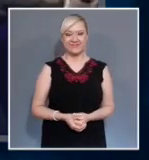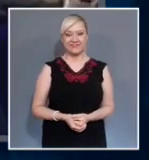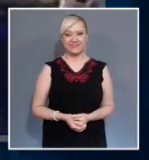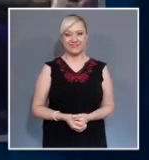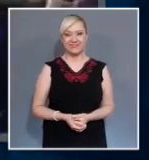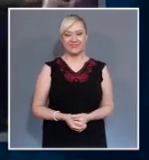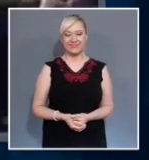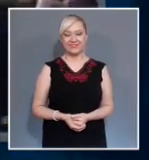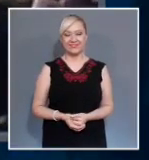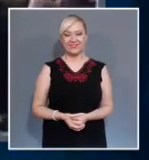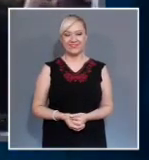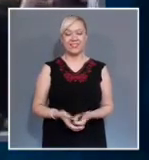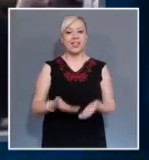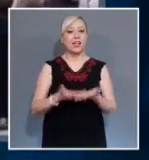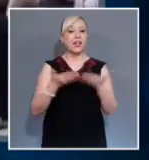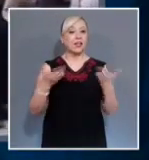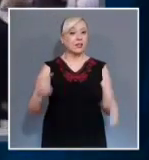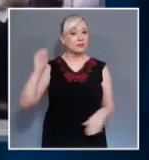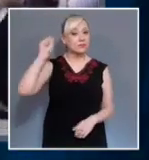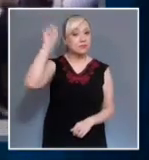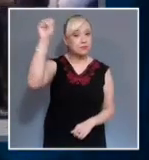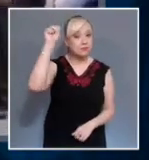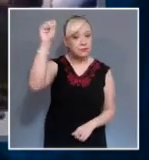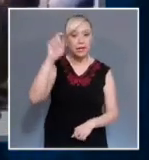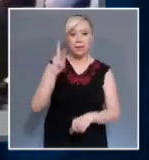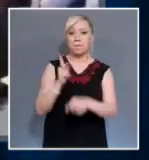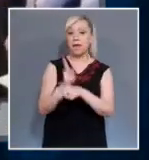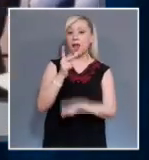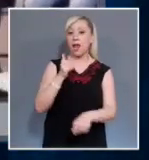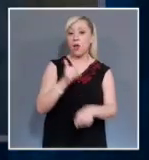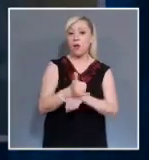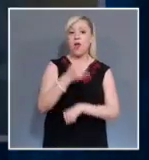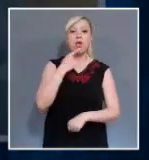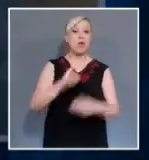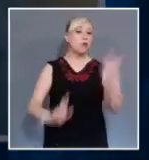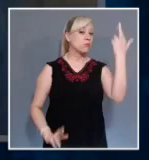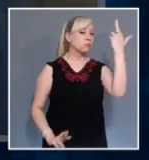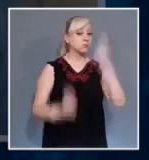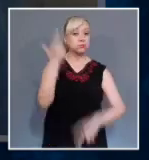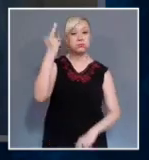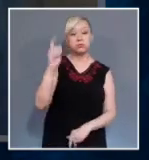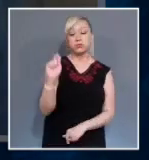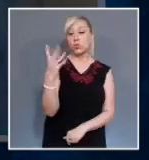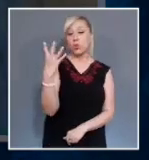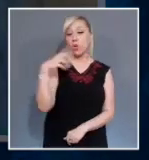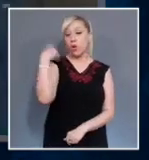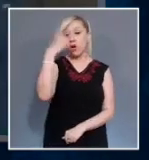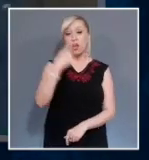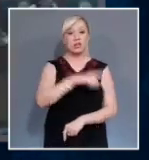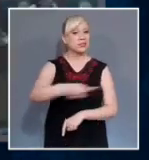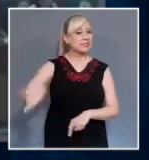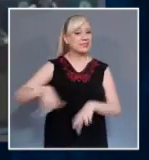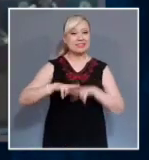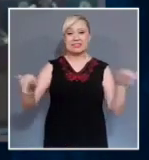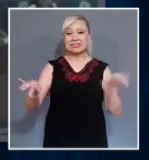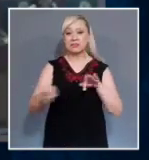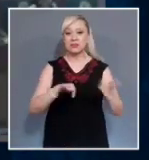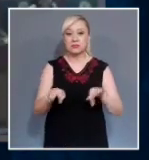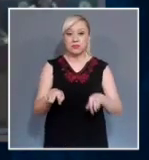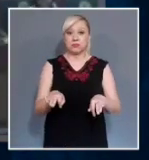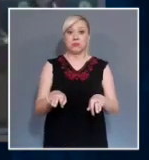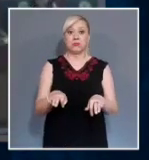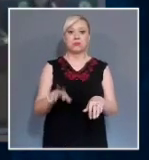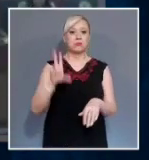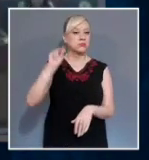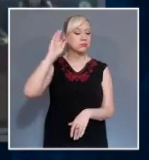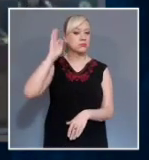la central sindical única de Paraguay declaró un paro general de al menos 24 horas en rechazo al proyecto de ley de reforma del sistema de seguridad